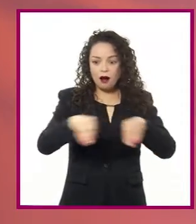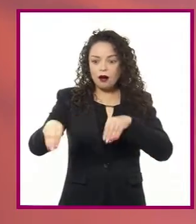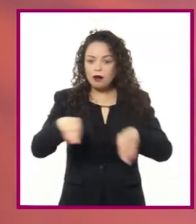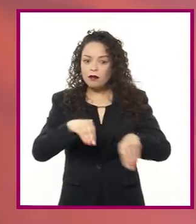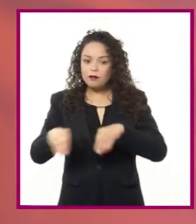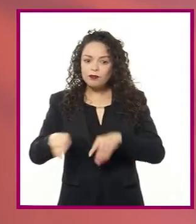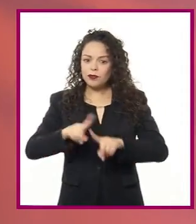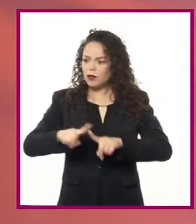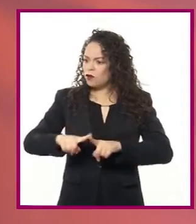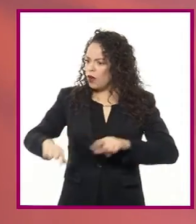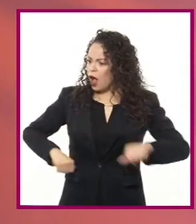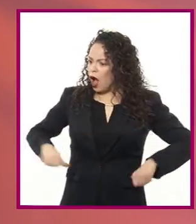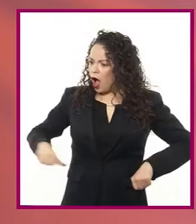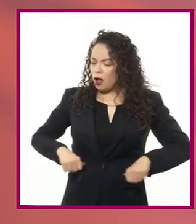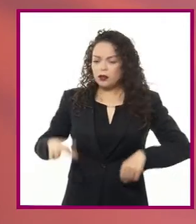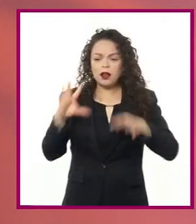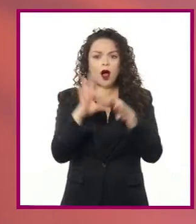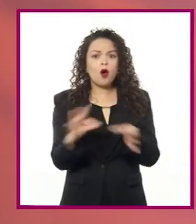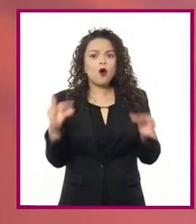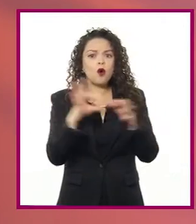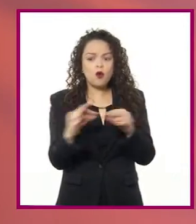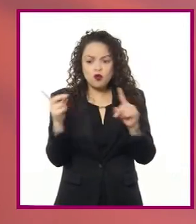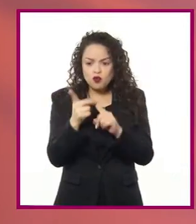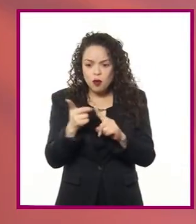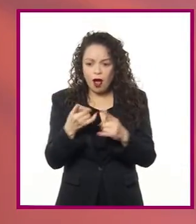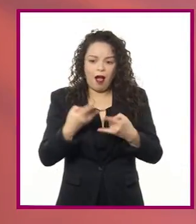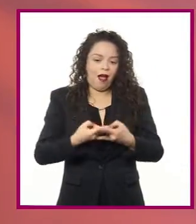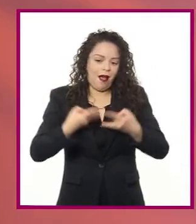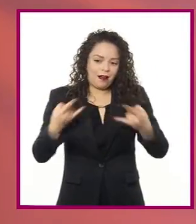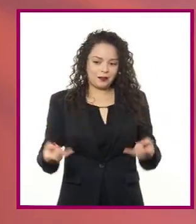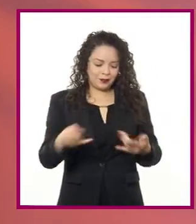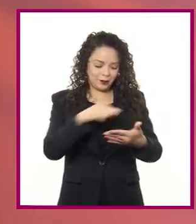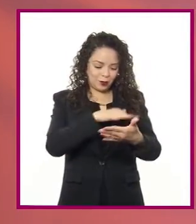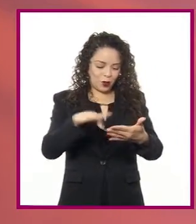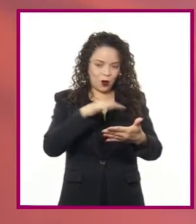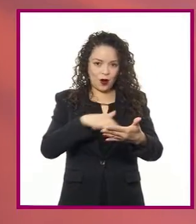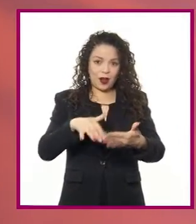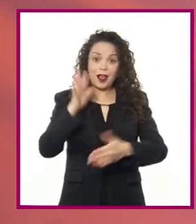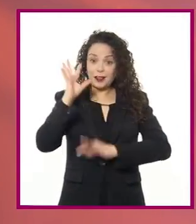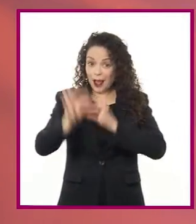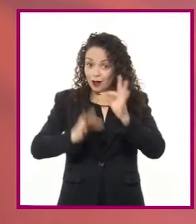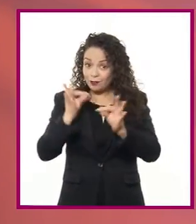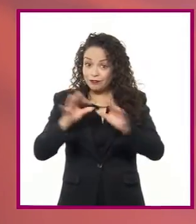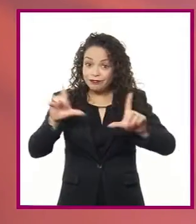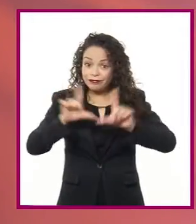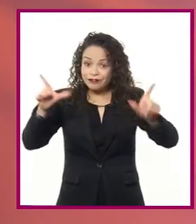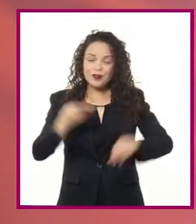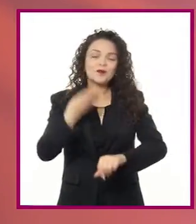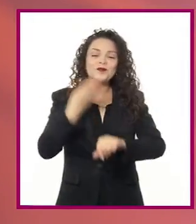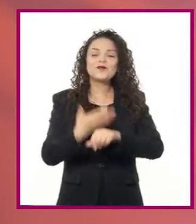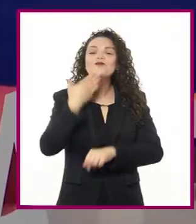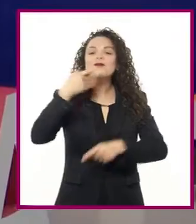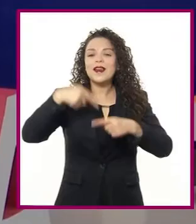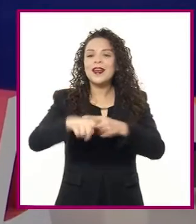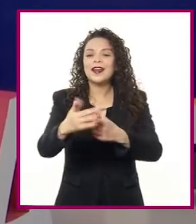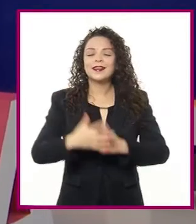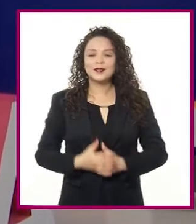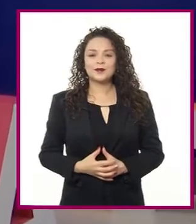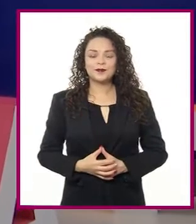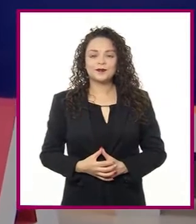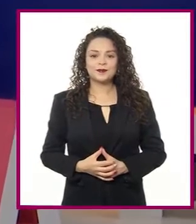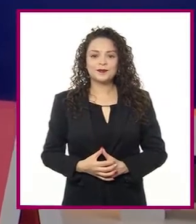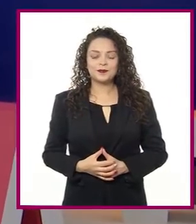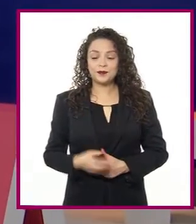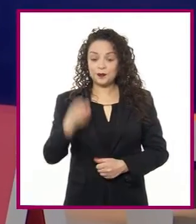las acciones que se narran en las historietas. ¿Listas y listos? Muy bien, iniciemos. En